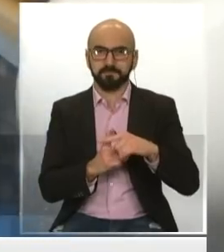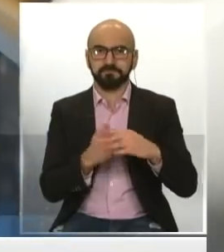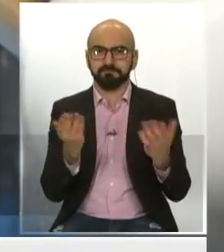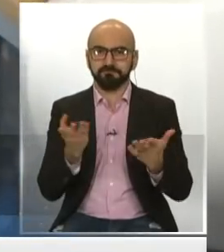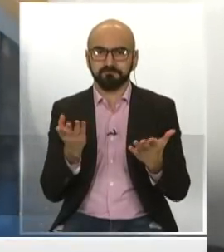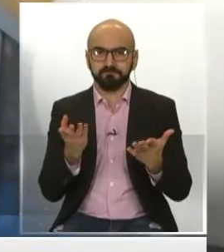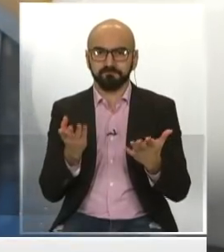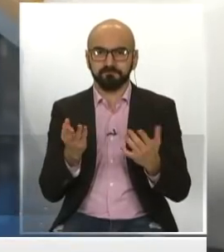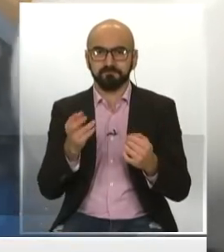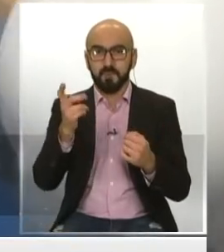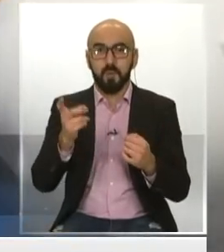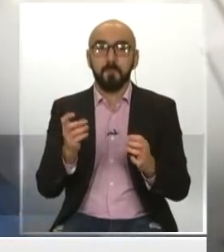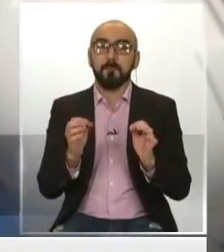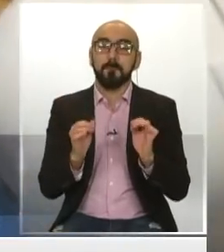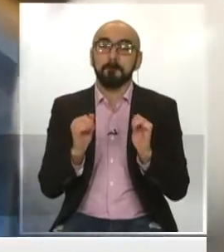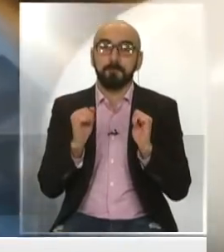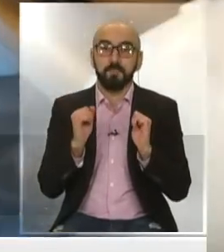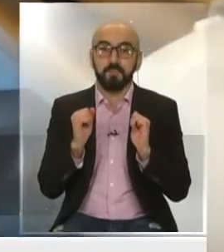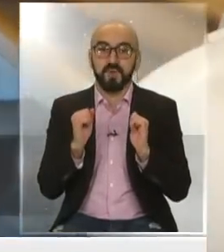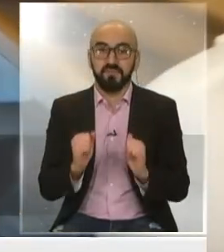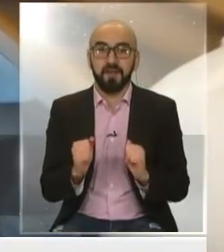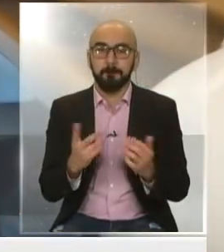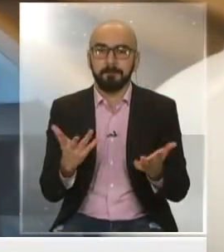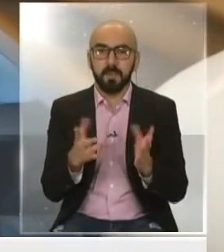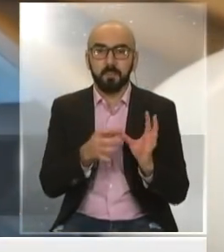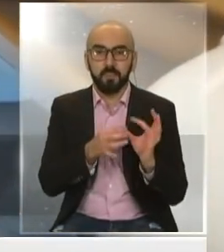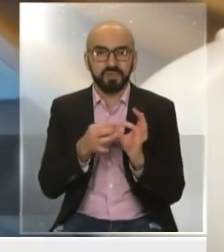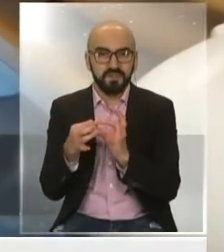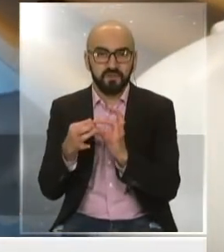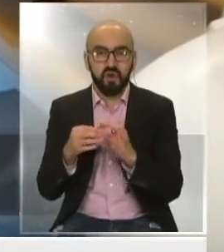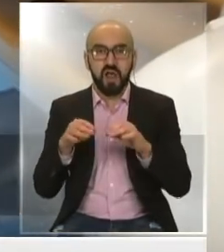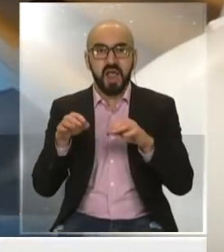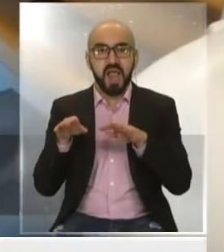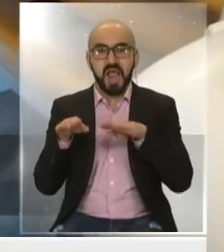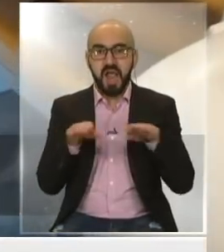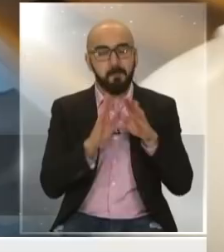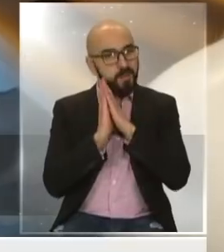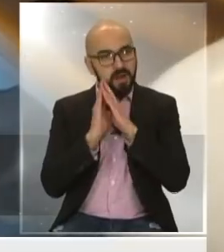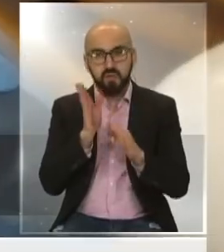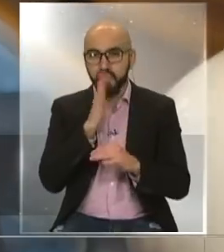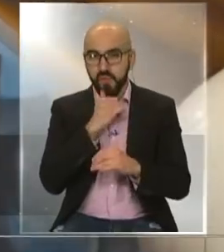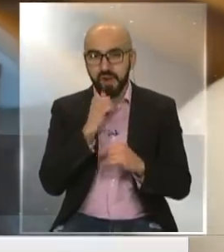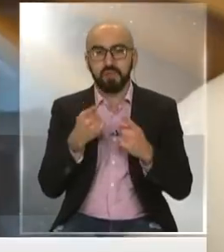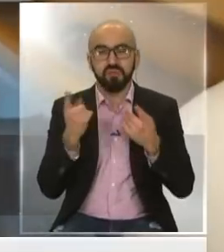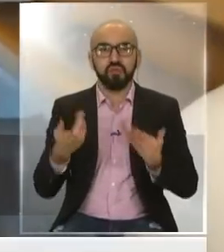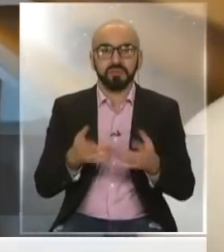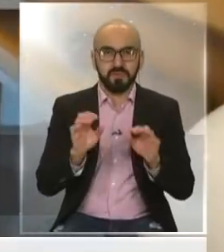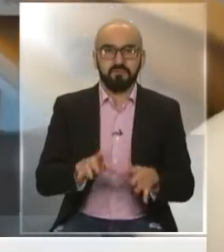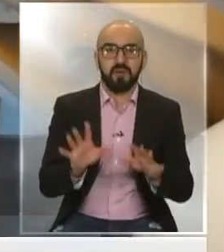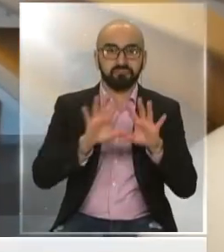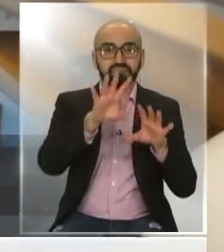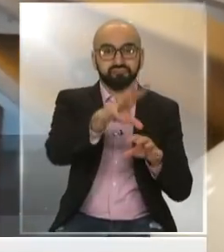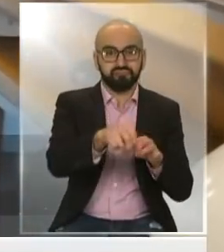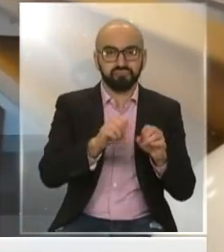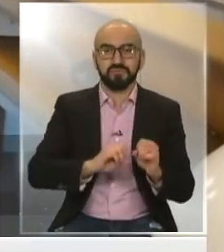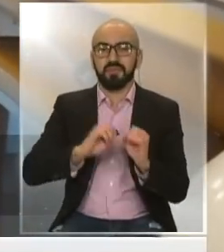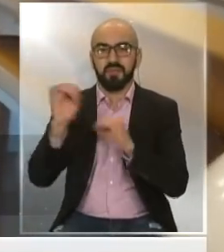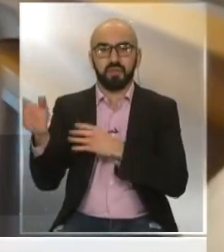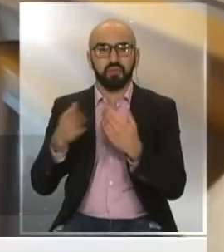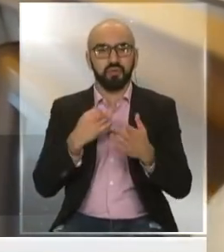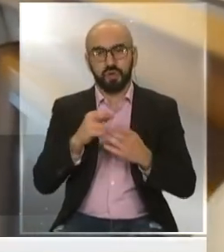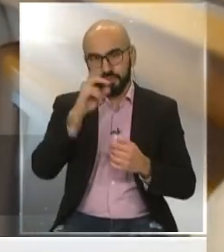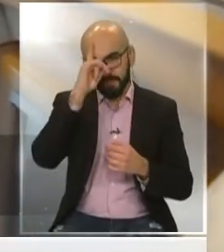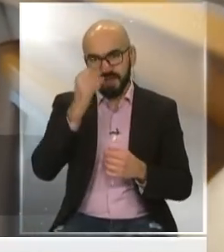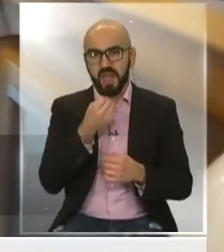que, bueno, probablemente sea por motivo que no hay cama para hospitalización, por ende se va a hacer traslado al Hospital de la Florida. Cuando no hay cama en un lugar,